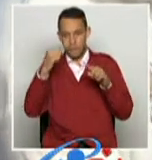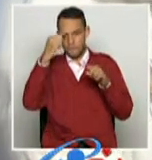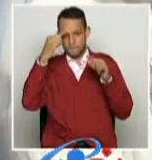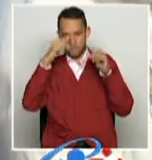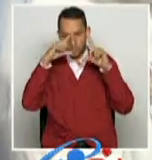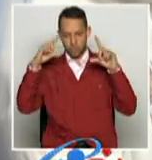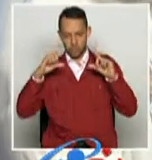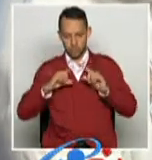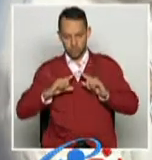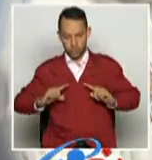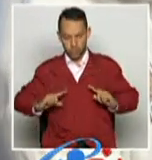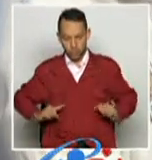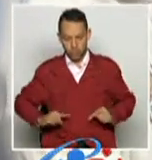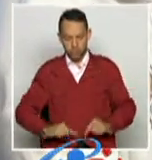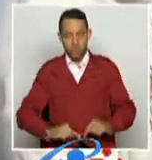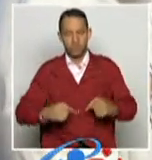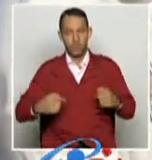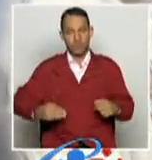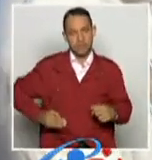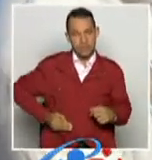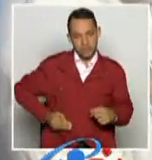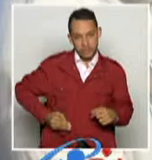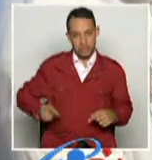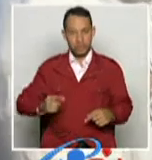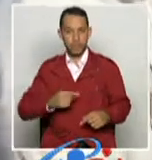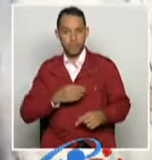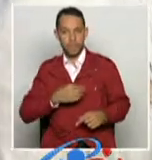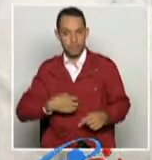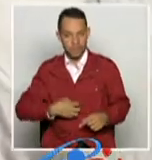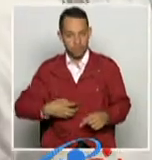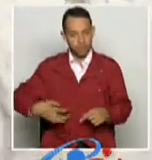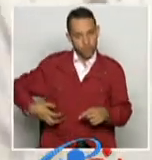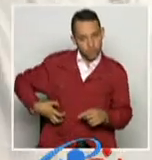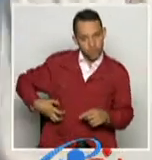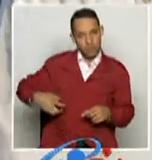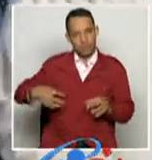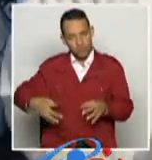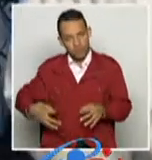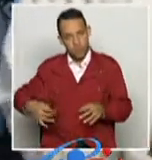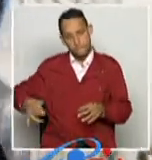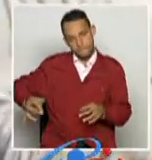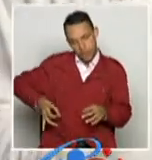pulmón, meridiano del hígado y meridiano del vaso.